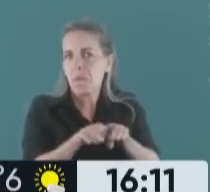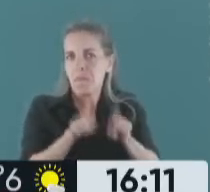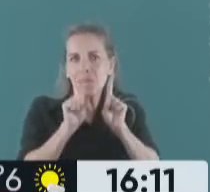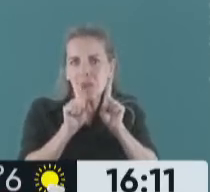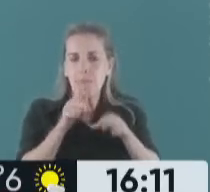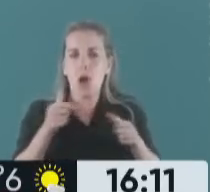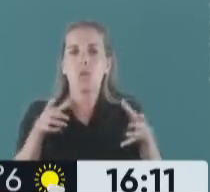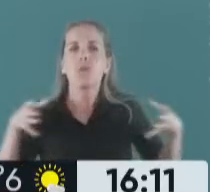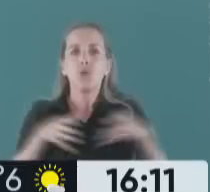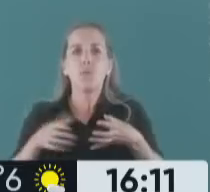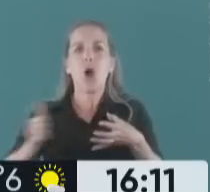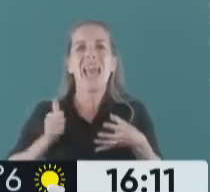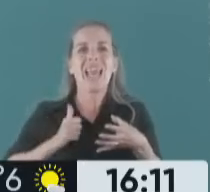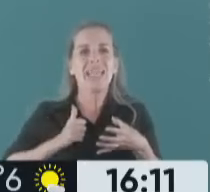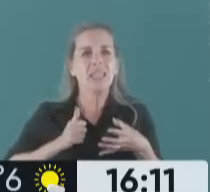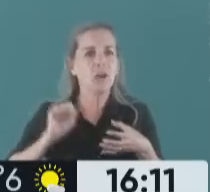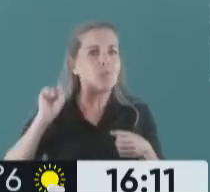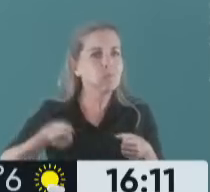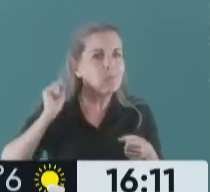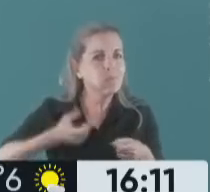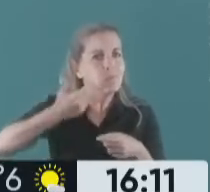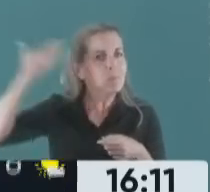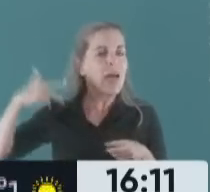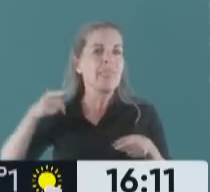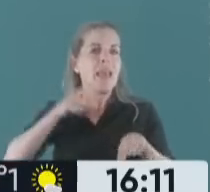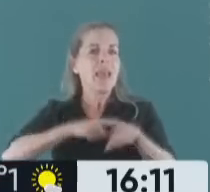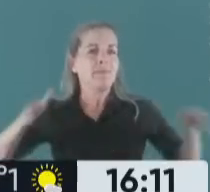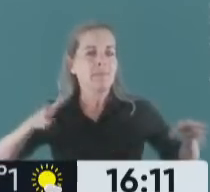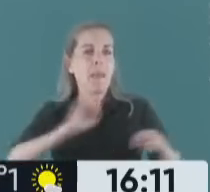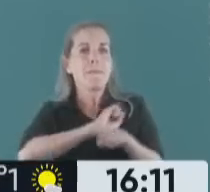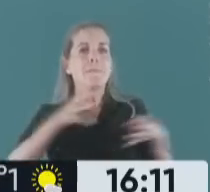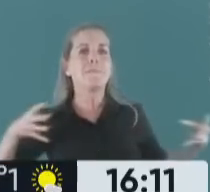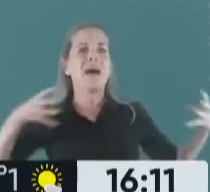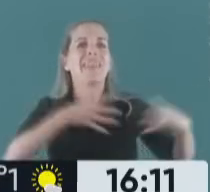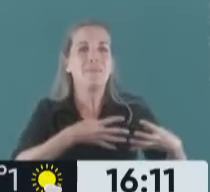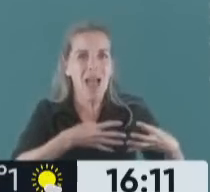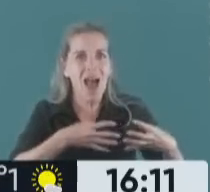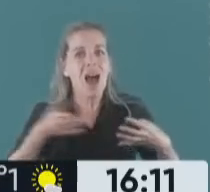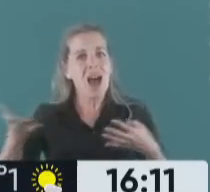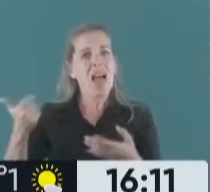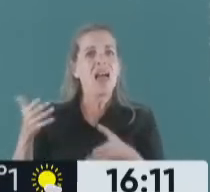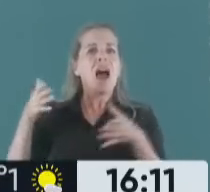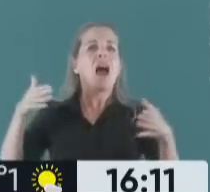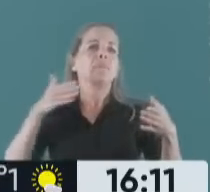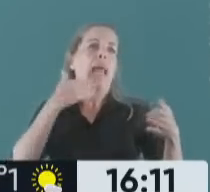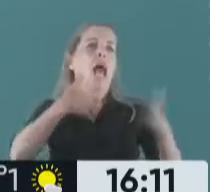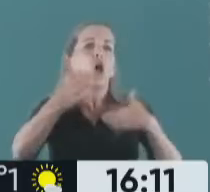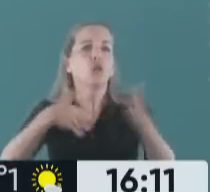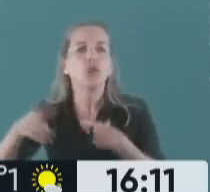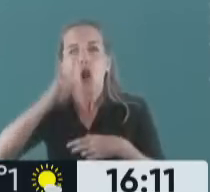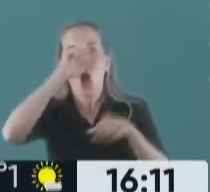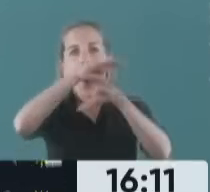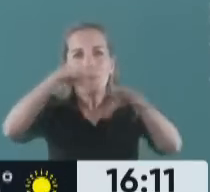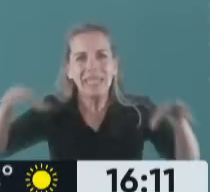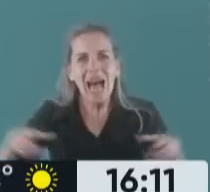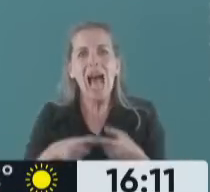sector del ejército que participó muchas veces durante la pandemia, ayudándonos en la construcción de hospitales más rápidos cuando hacía falta, llevando